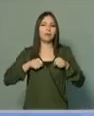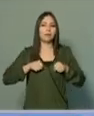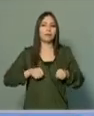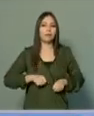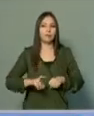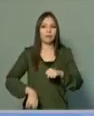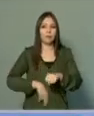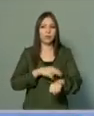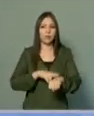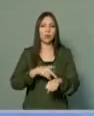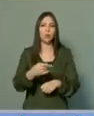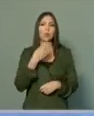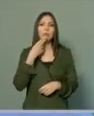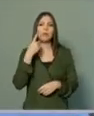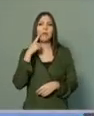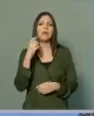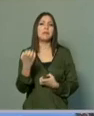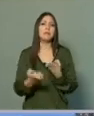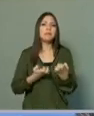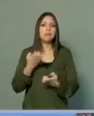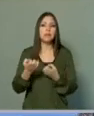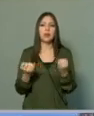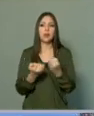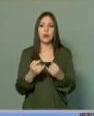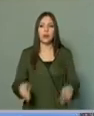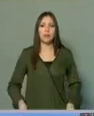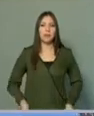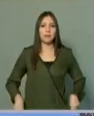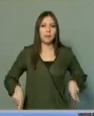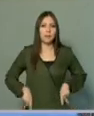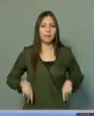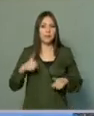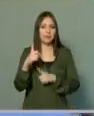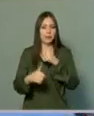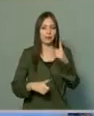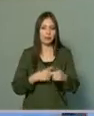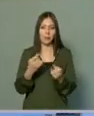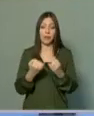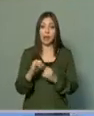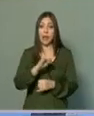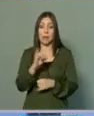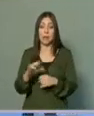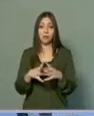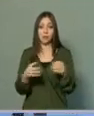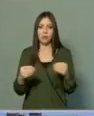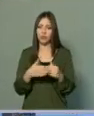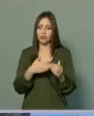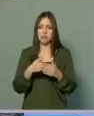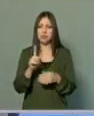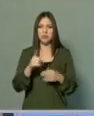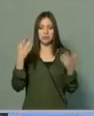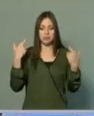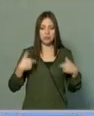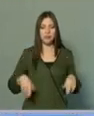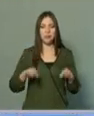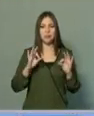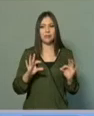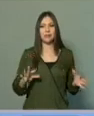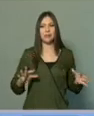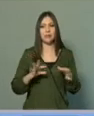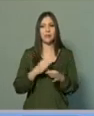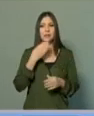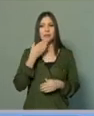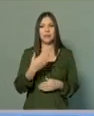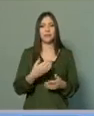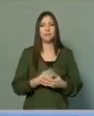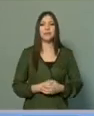puedes utilizar para el gimnasio, ¿no? Y obvio, los pants nunca van a pasar de moda, pero te vas a ver con un buen outfit para estar en cualquier lugar. La verdad es